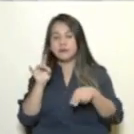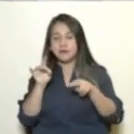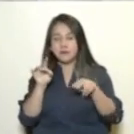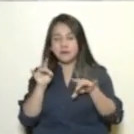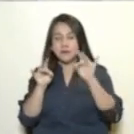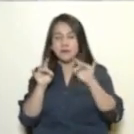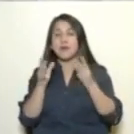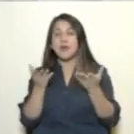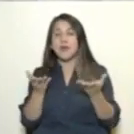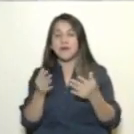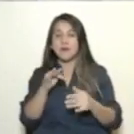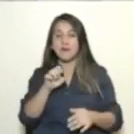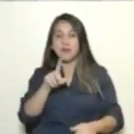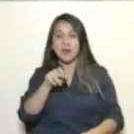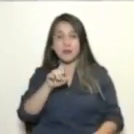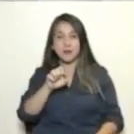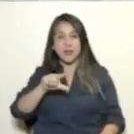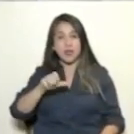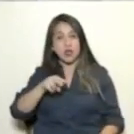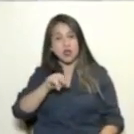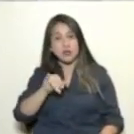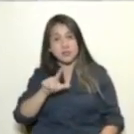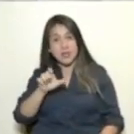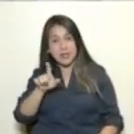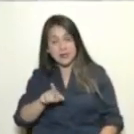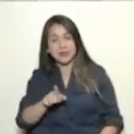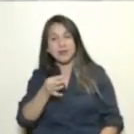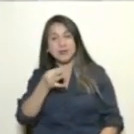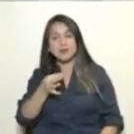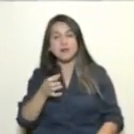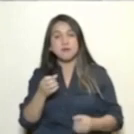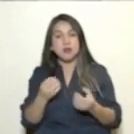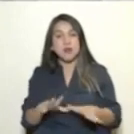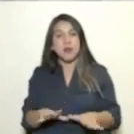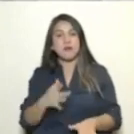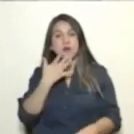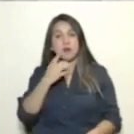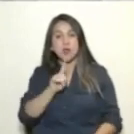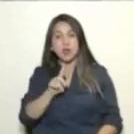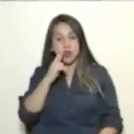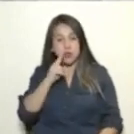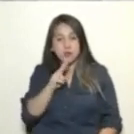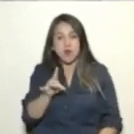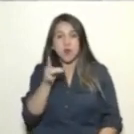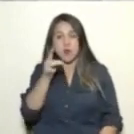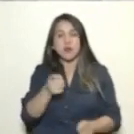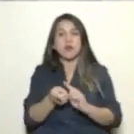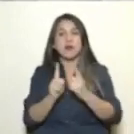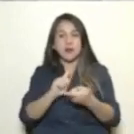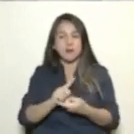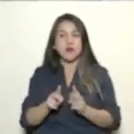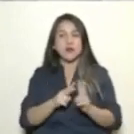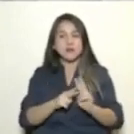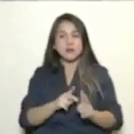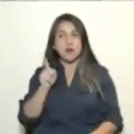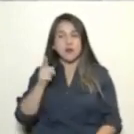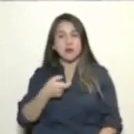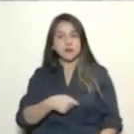Felipe González dijo una vez, perdimos porque no nos habíamos dado cuenta del cambio que hicimos en